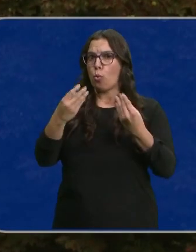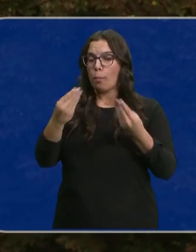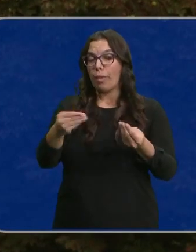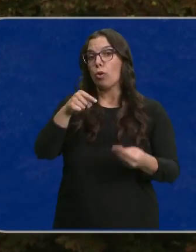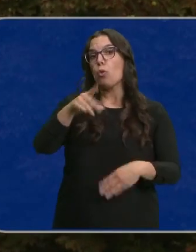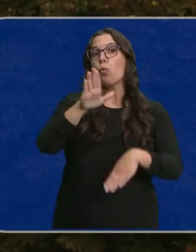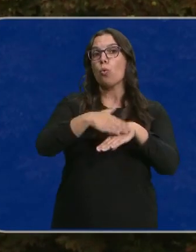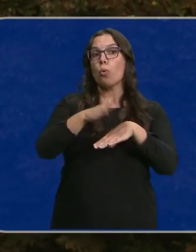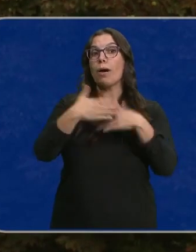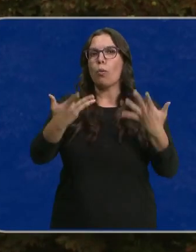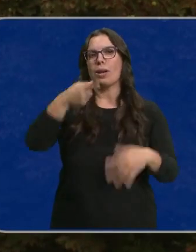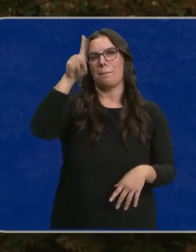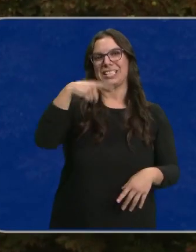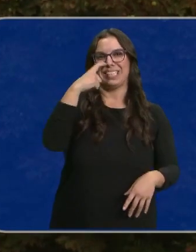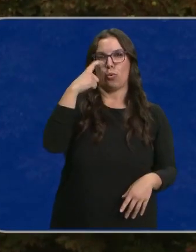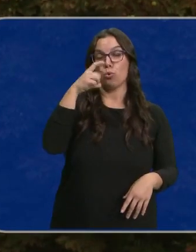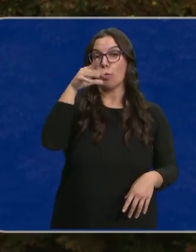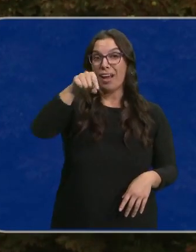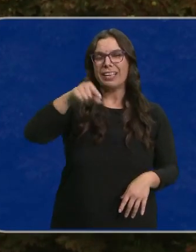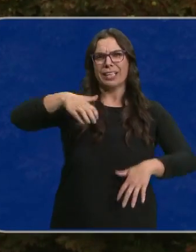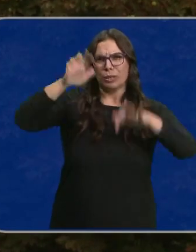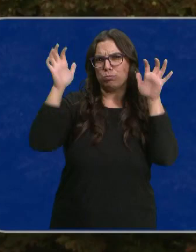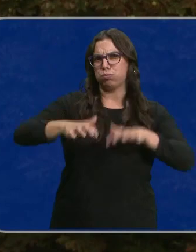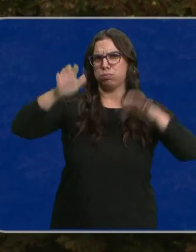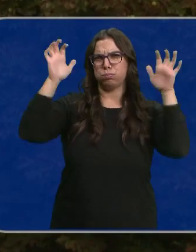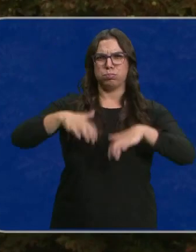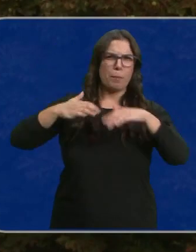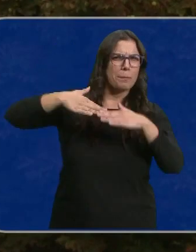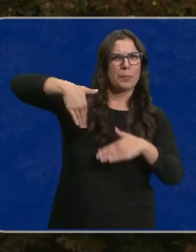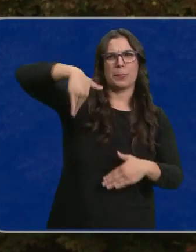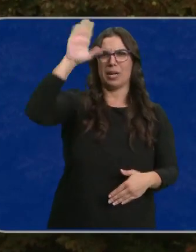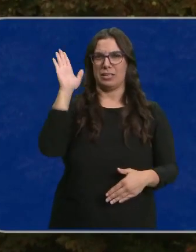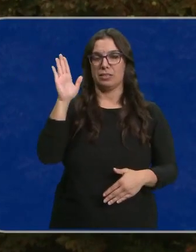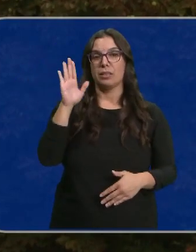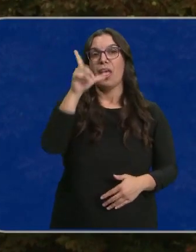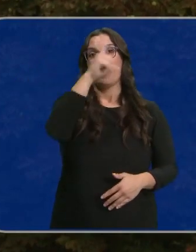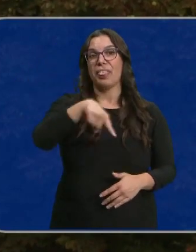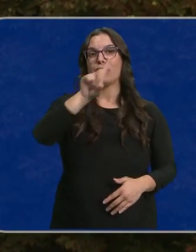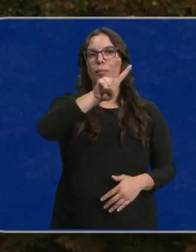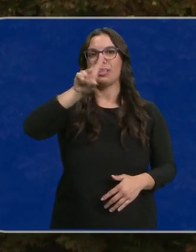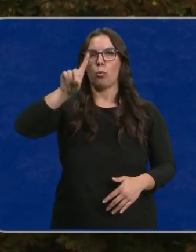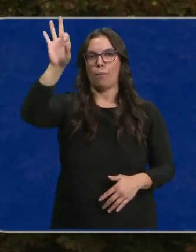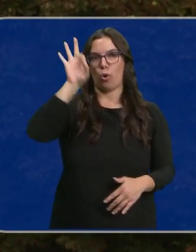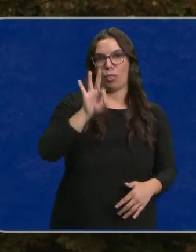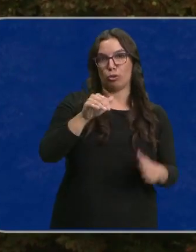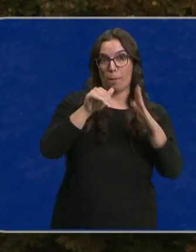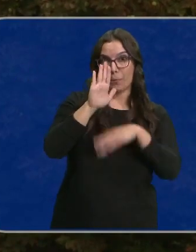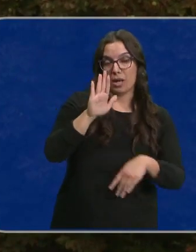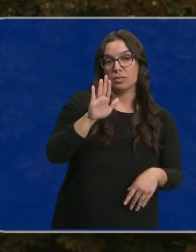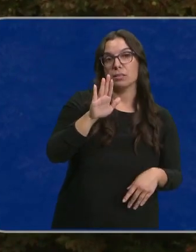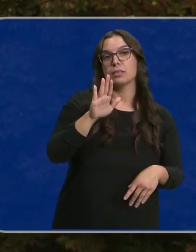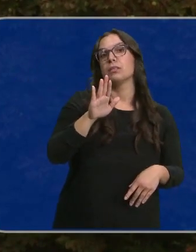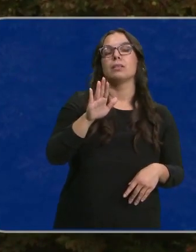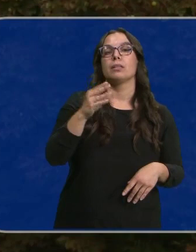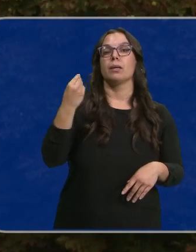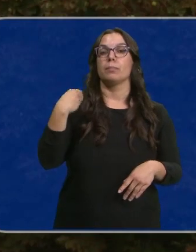tiene buena culpa junio. En ese mes se produjo un superávit de precipitaciones del 121%, frente al